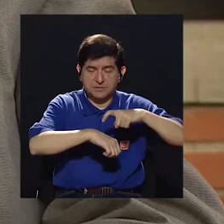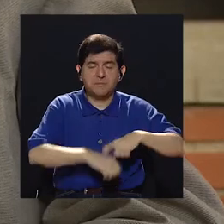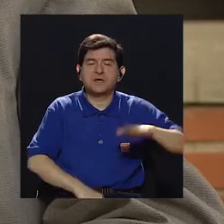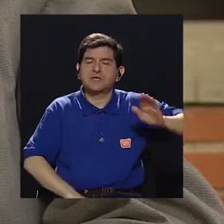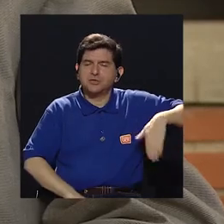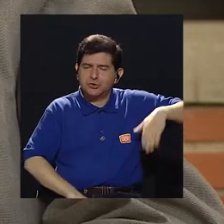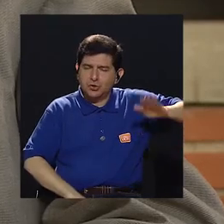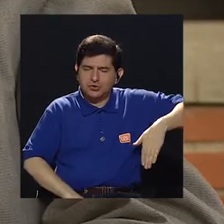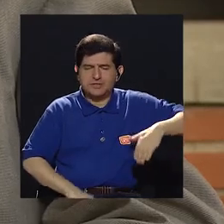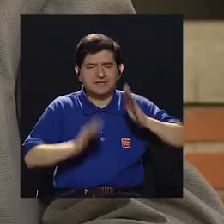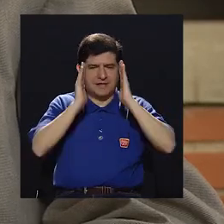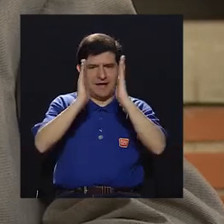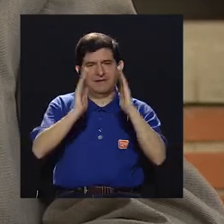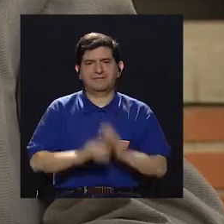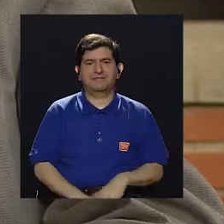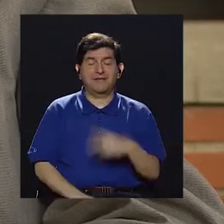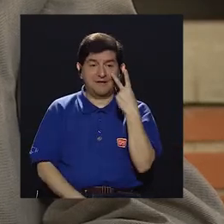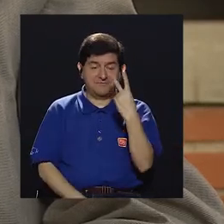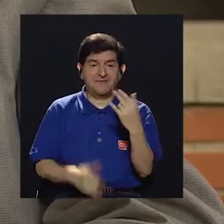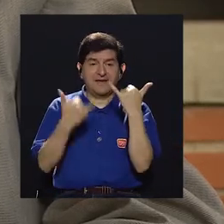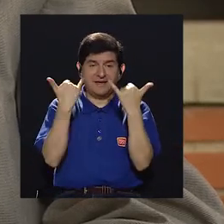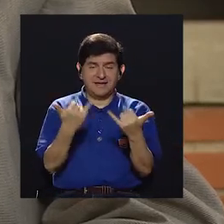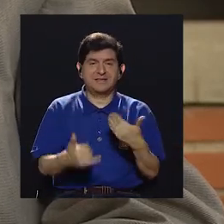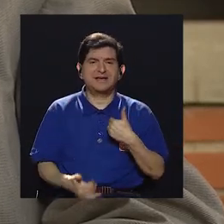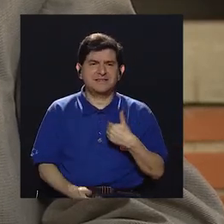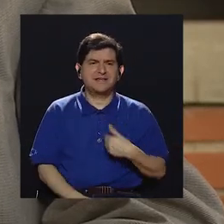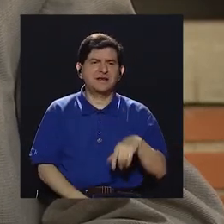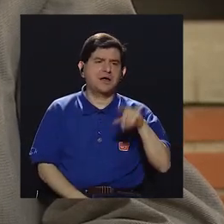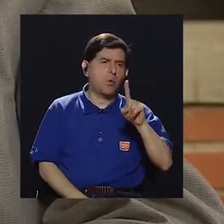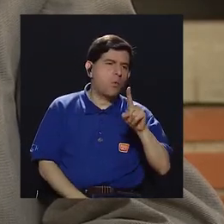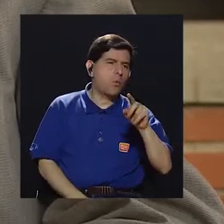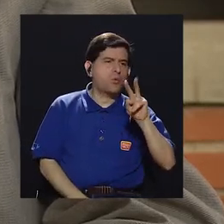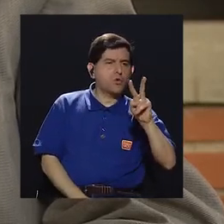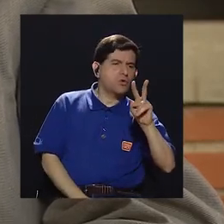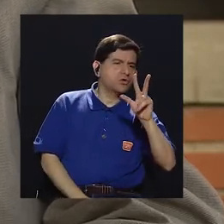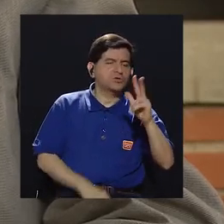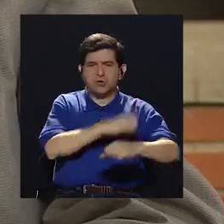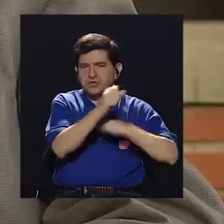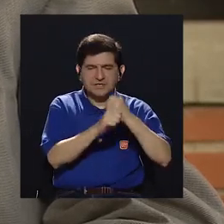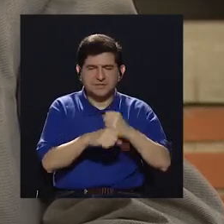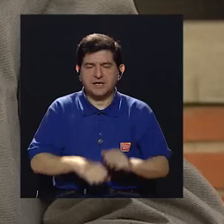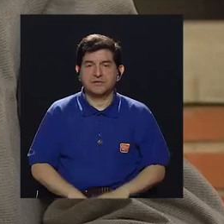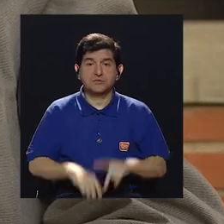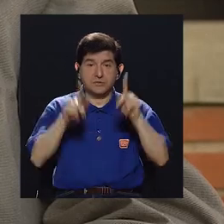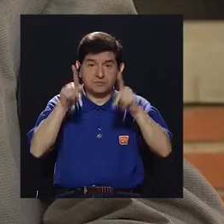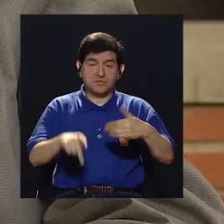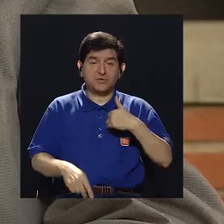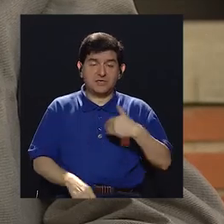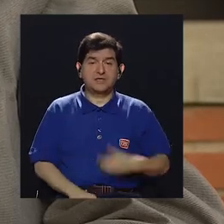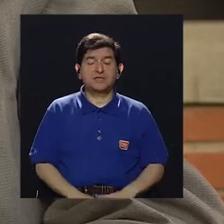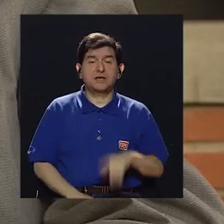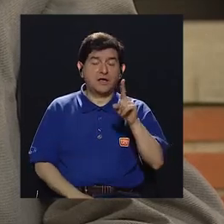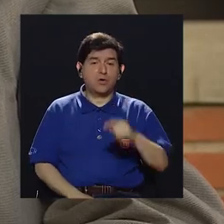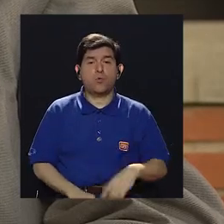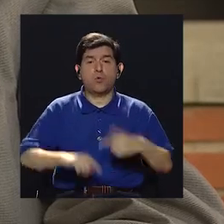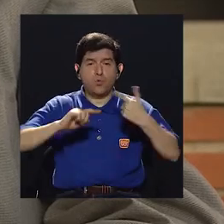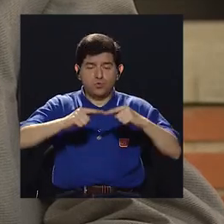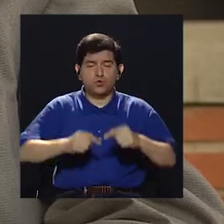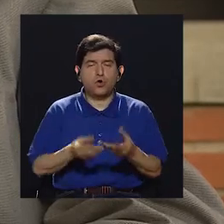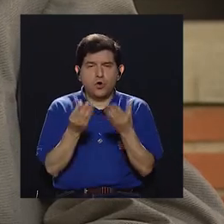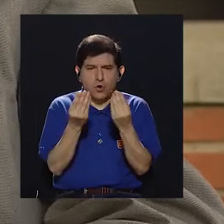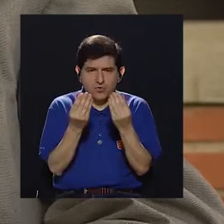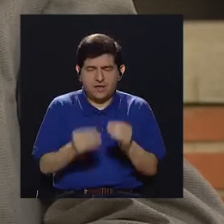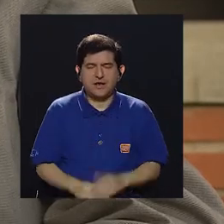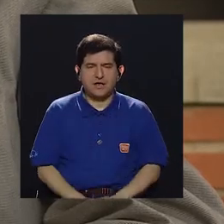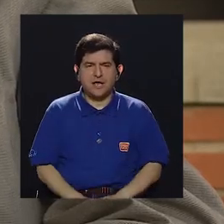llegan tarde a la consulta. Son pacientes que usted los ve que tienen esto 1, 2, 3 años. Los pacientes que tienen un dolor neuropático, o sea,